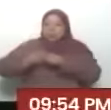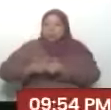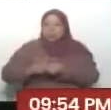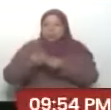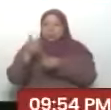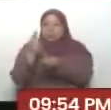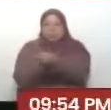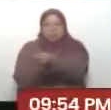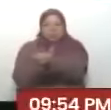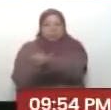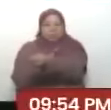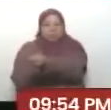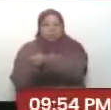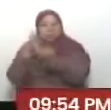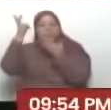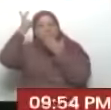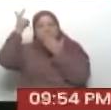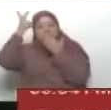mi hermano.